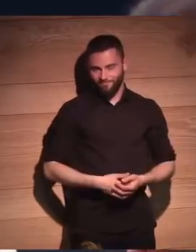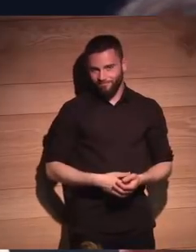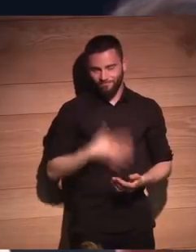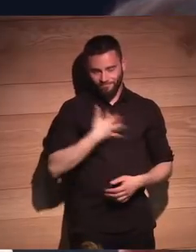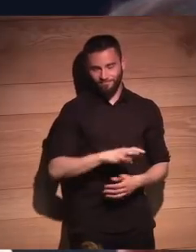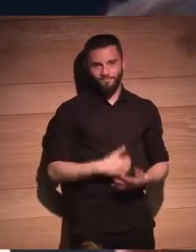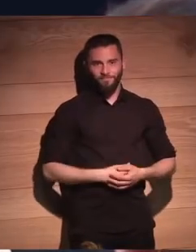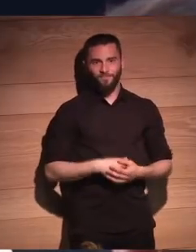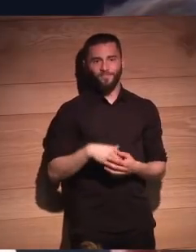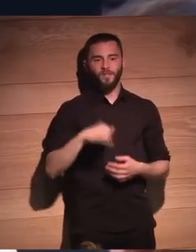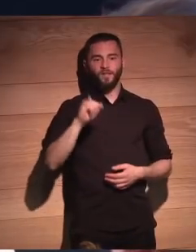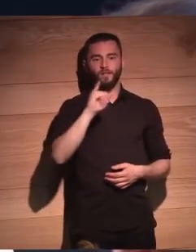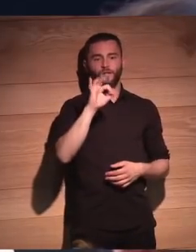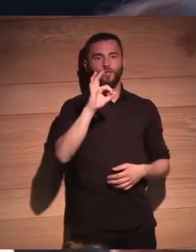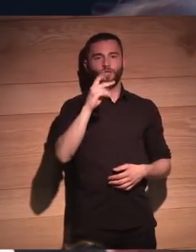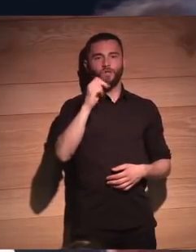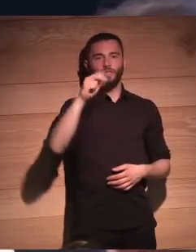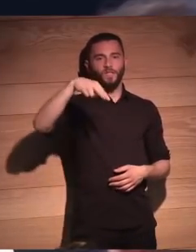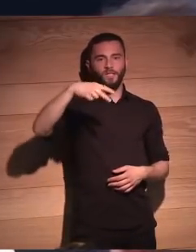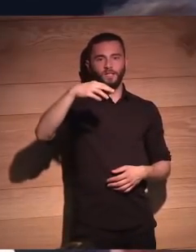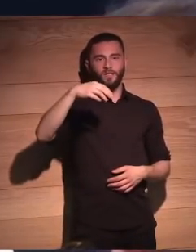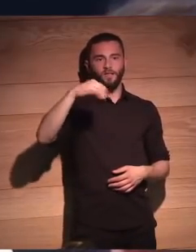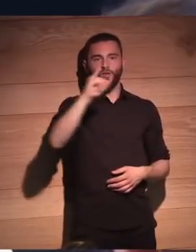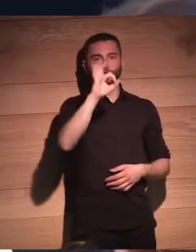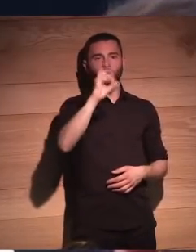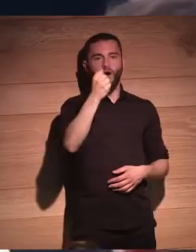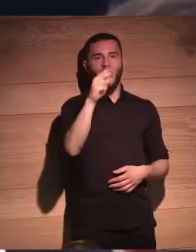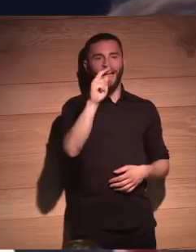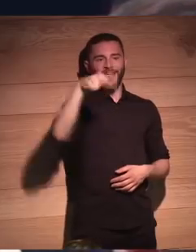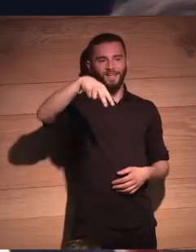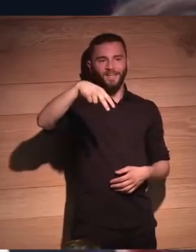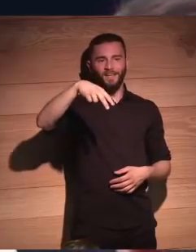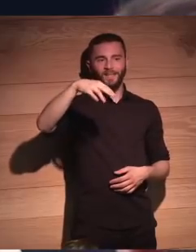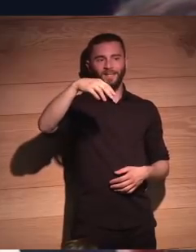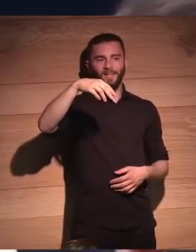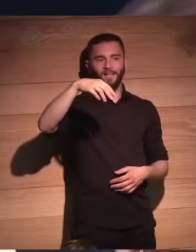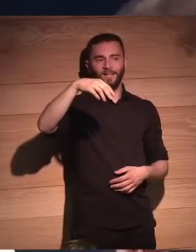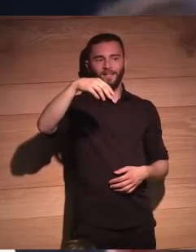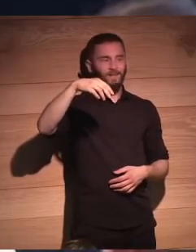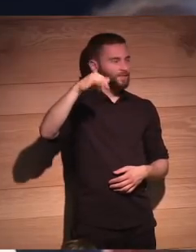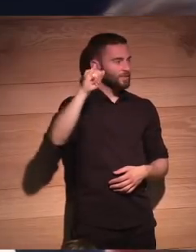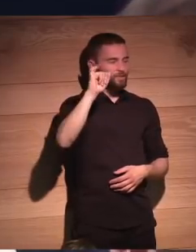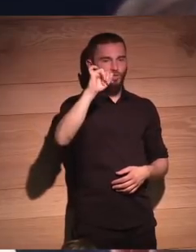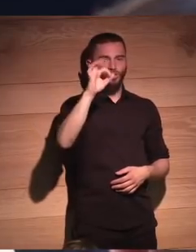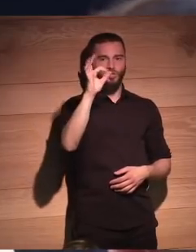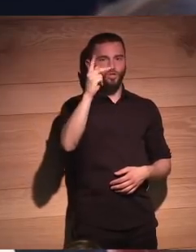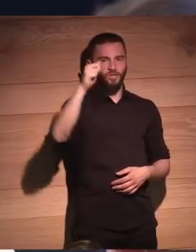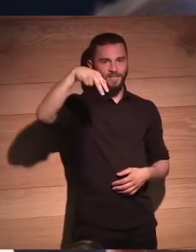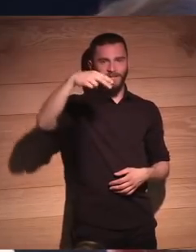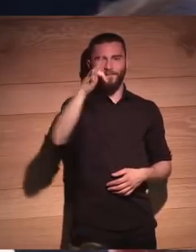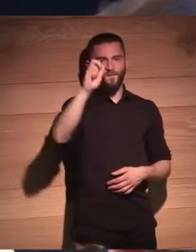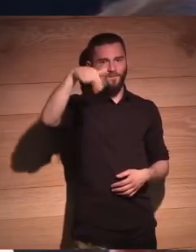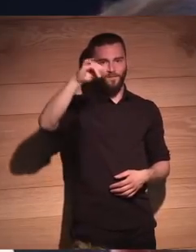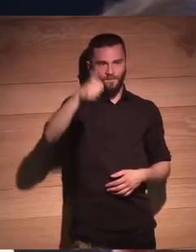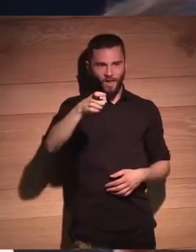y sé. Joaquin Phoenix como Joker a mí me parece perfecto. Sí, eso ya han salido trailers, ¿no? O Sí. teasers. Y lo que